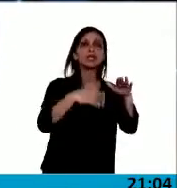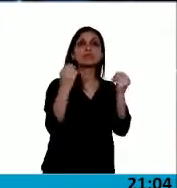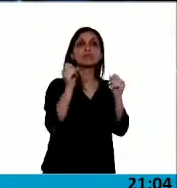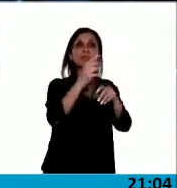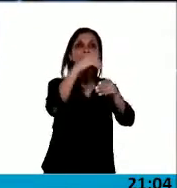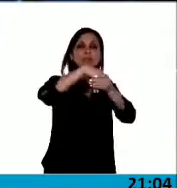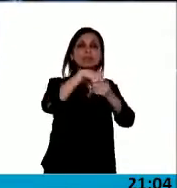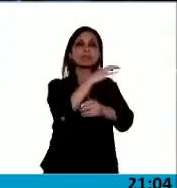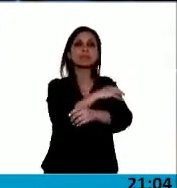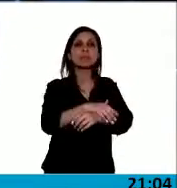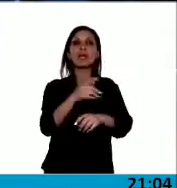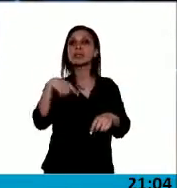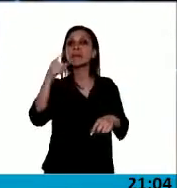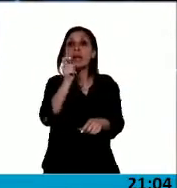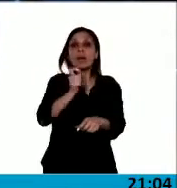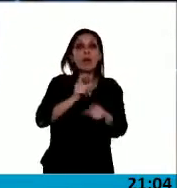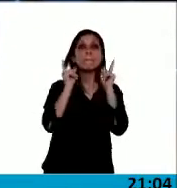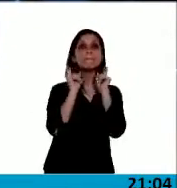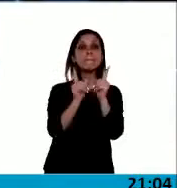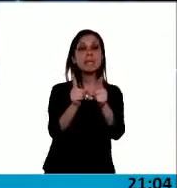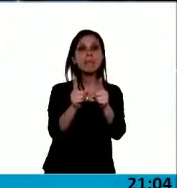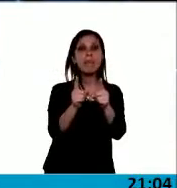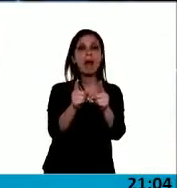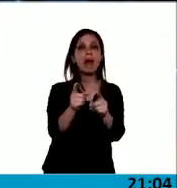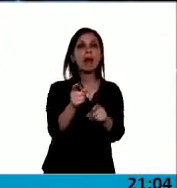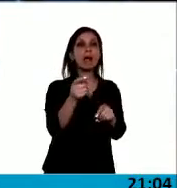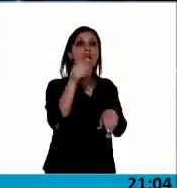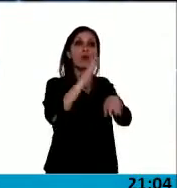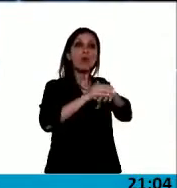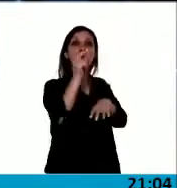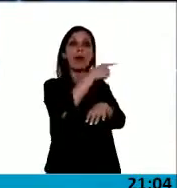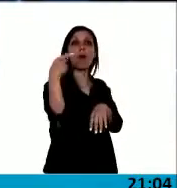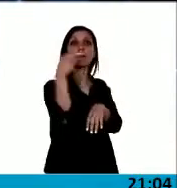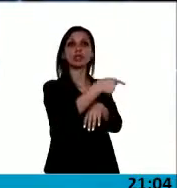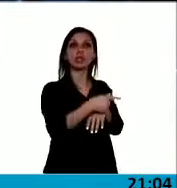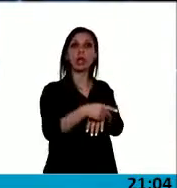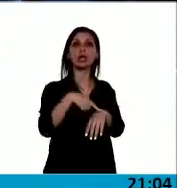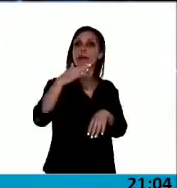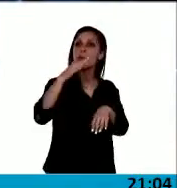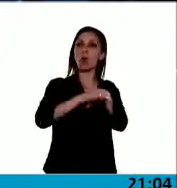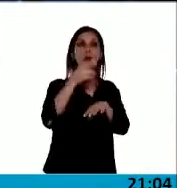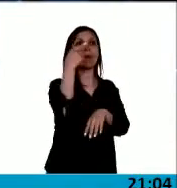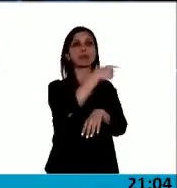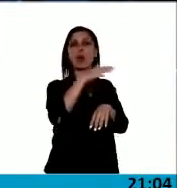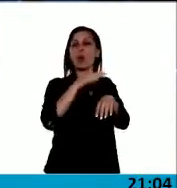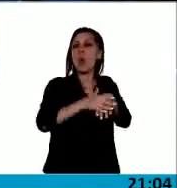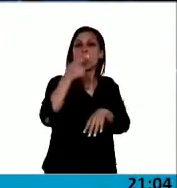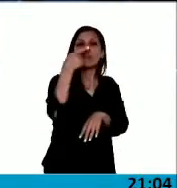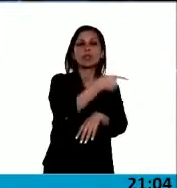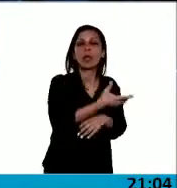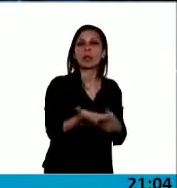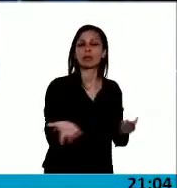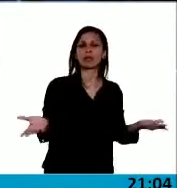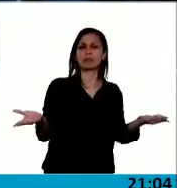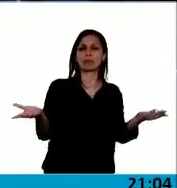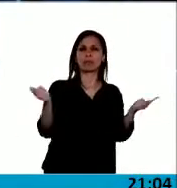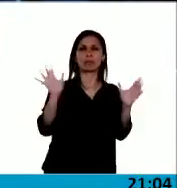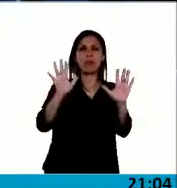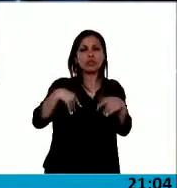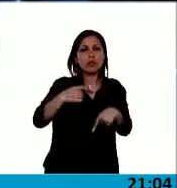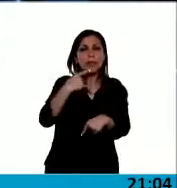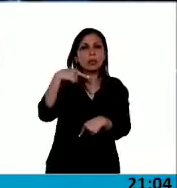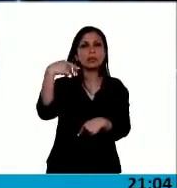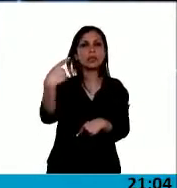es culpa de la oposición. Siempre nos llevan al pasado, es culpa de la oposición. Y nosotros le